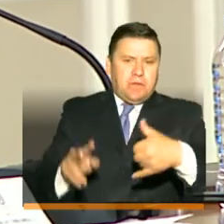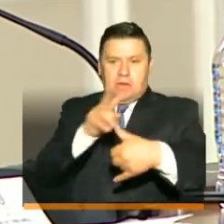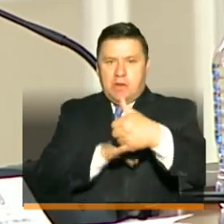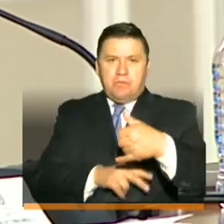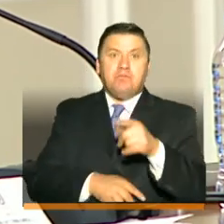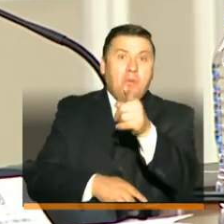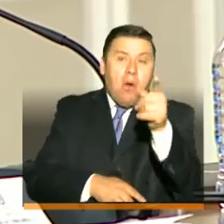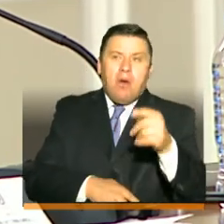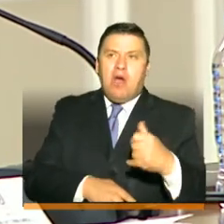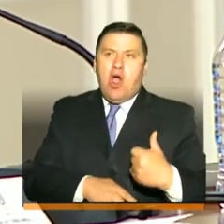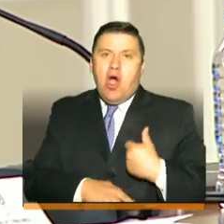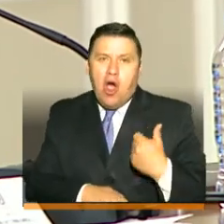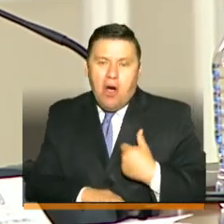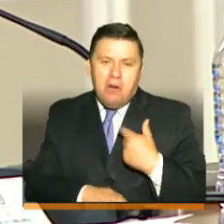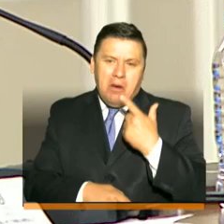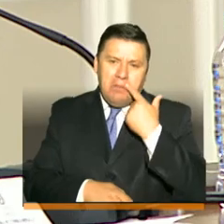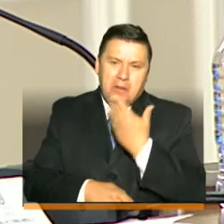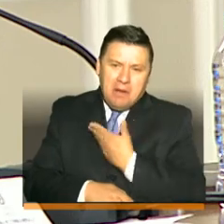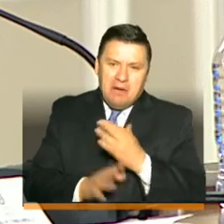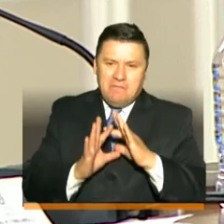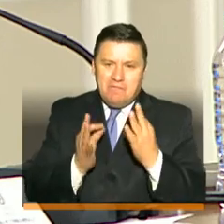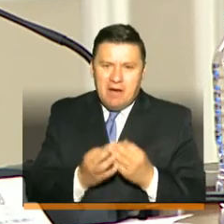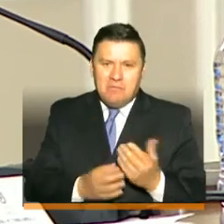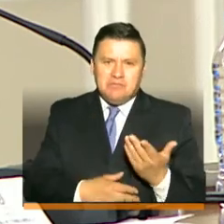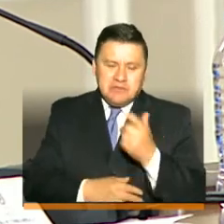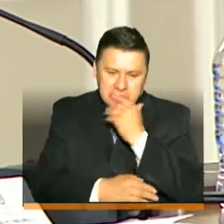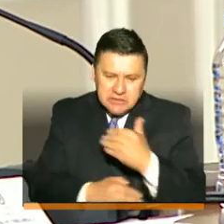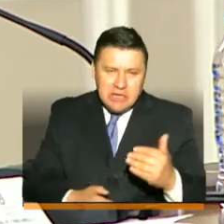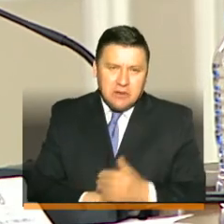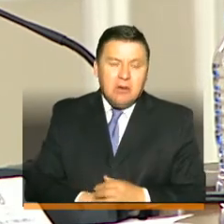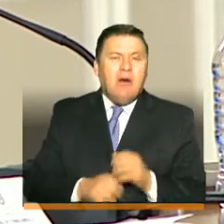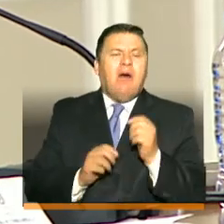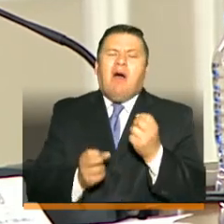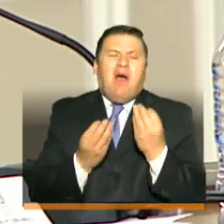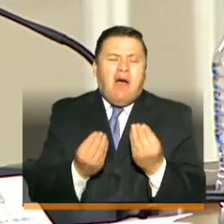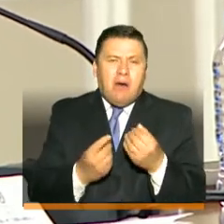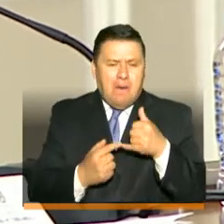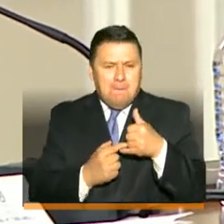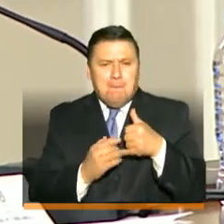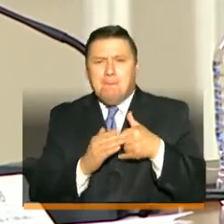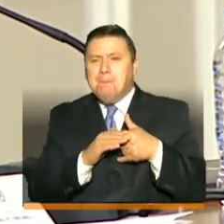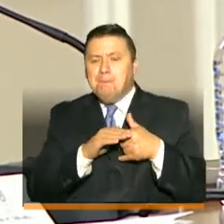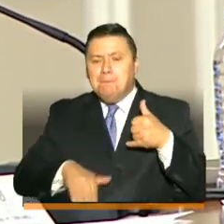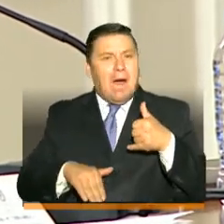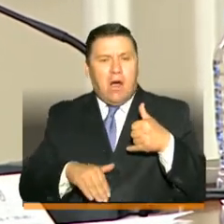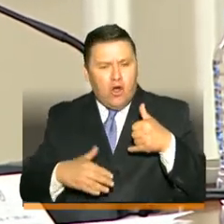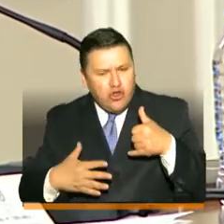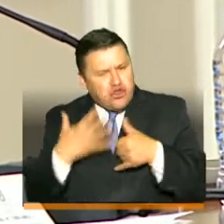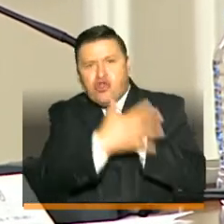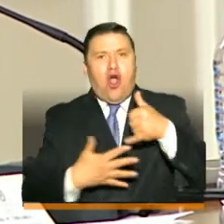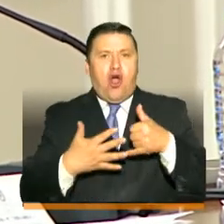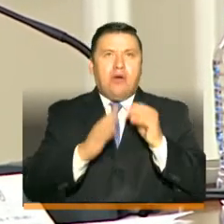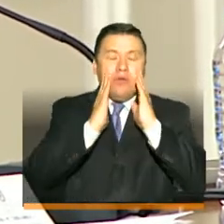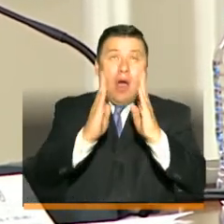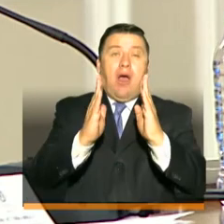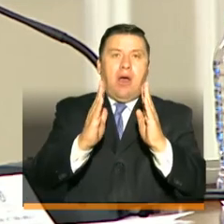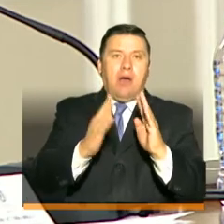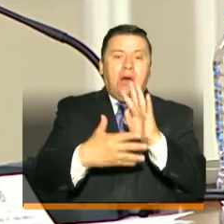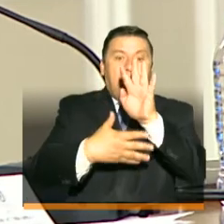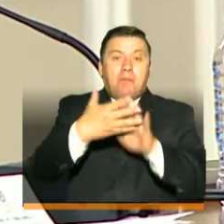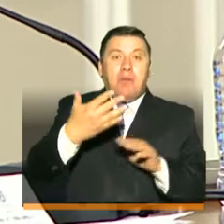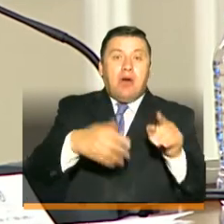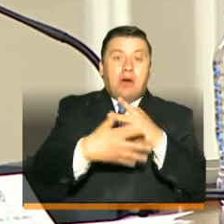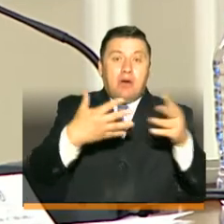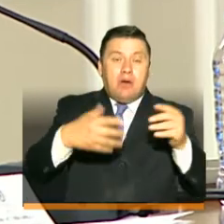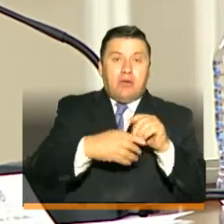están niños, jóvenes, conectados, padres de familia, una realidad, y es poder llegarle a todo el país, y llegarle a todo el país con una parrilla de